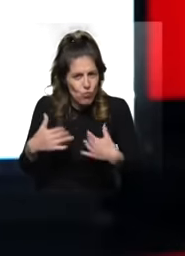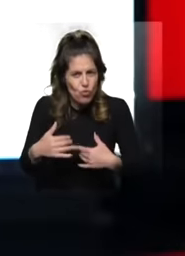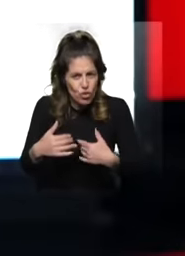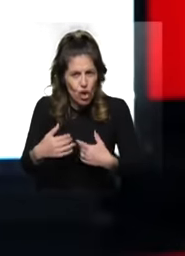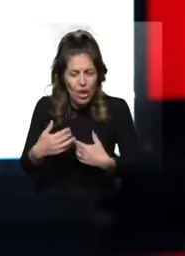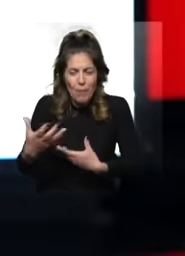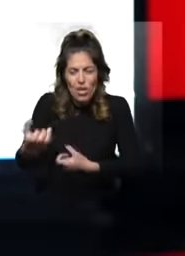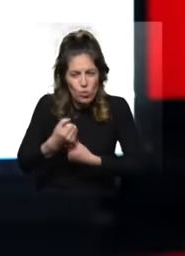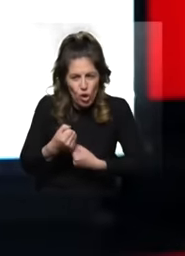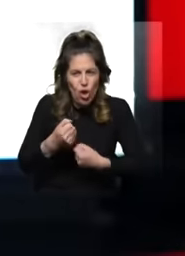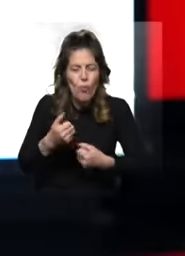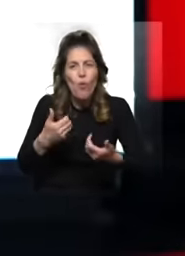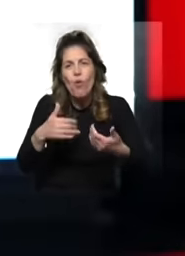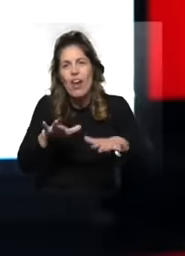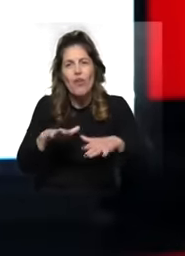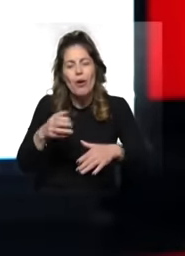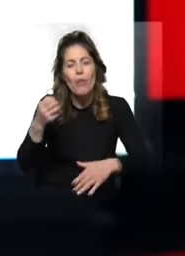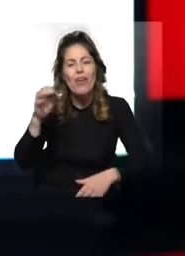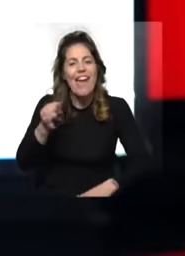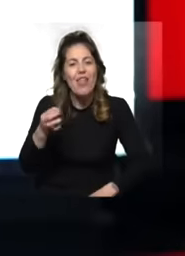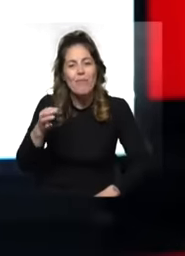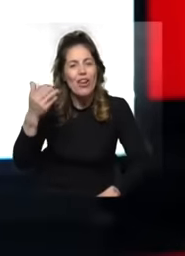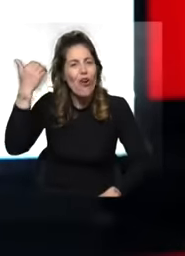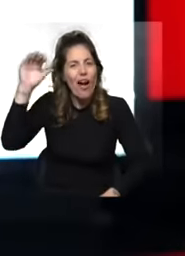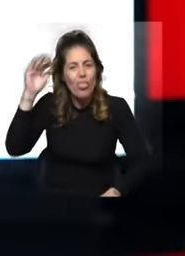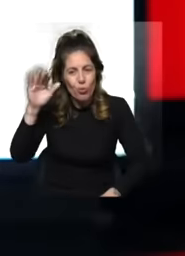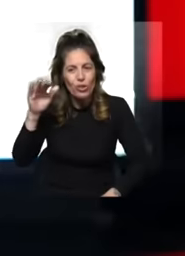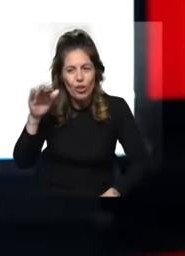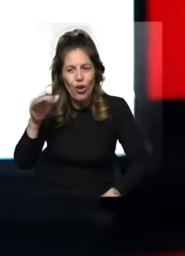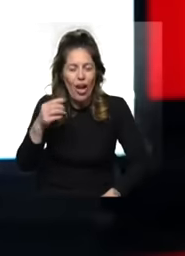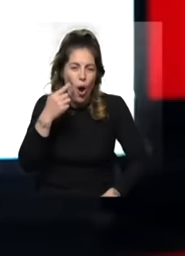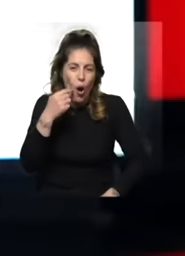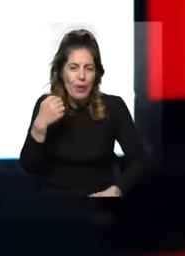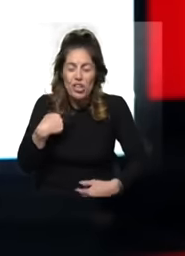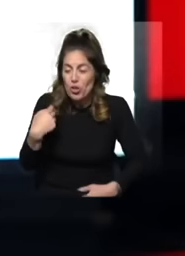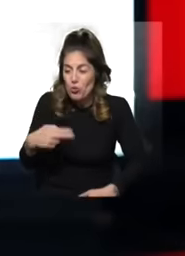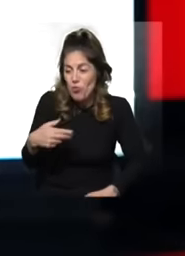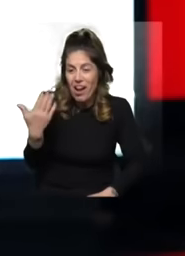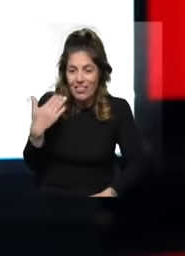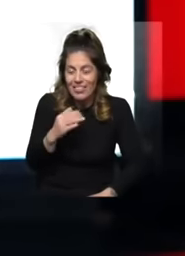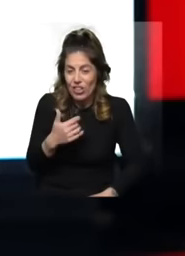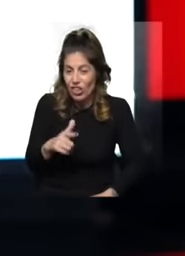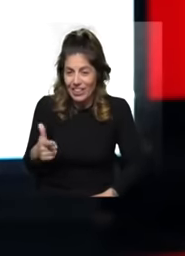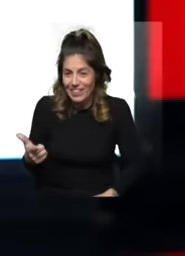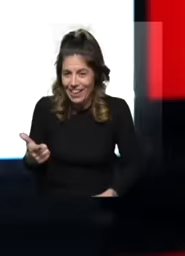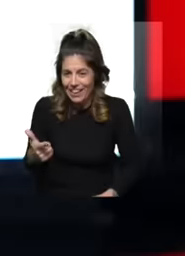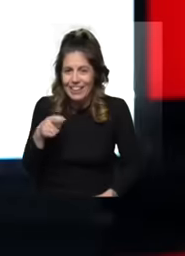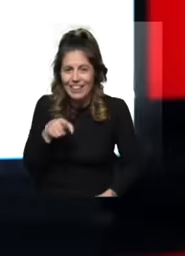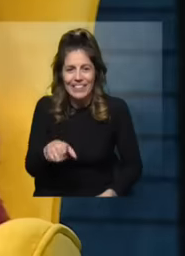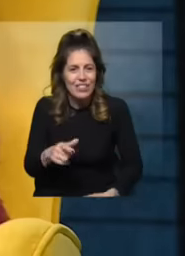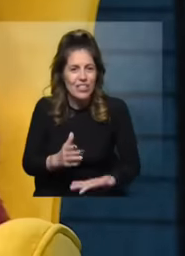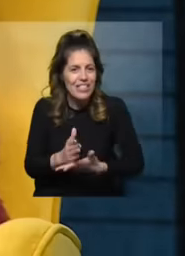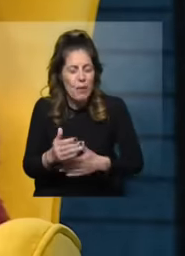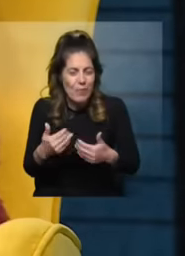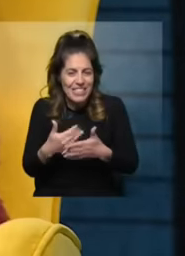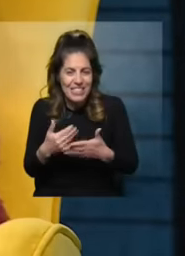siguió siendo como el hermano varón que yo nunca tuve. Y esa cosa de estar siempre ahí. Entonces, Mario para mí tiene